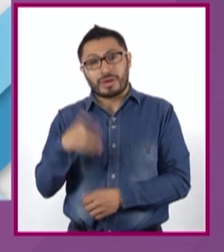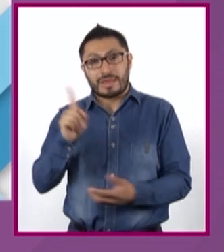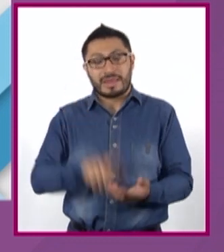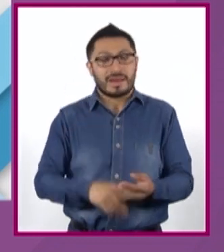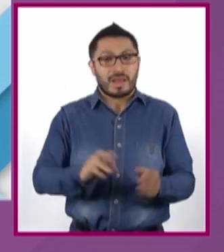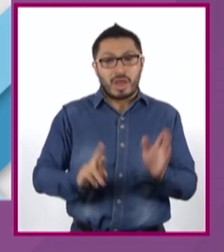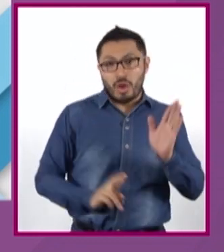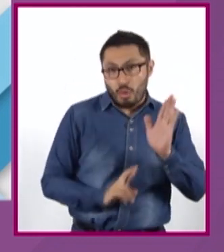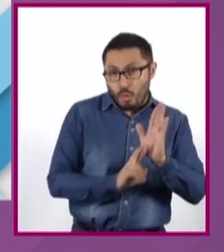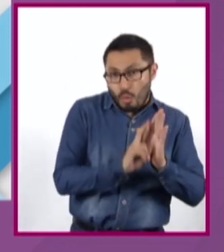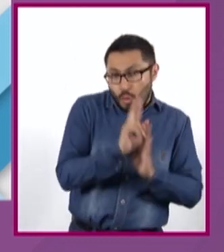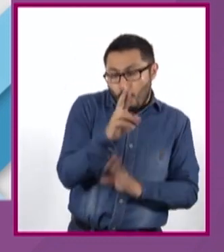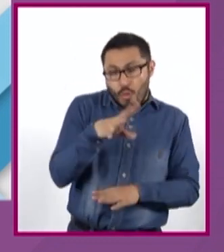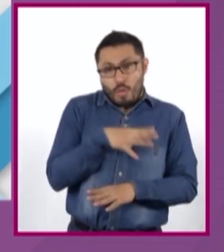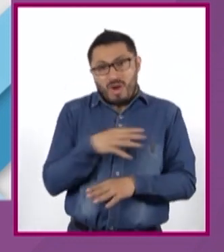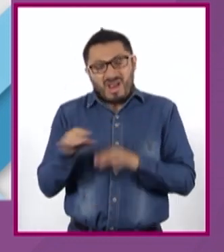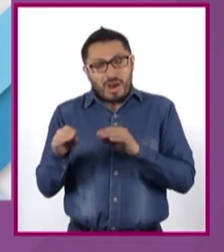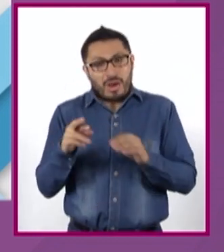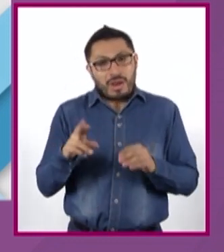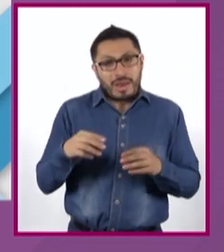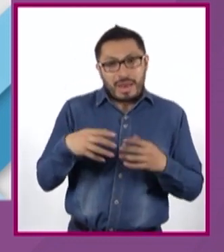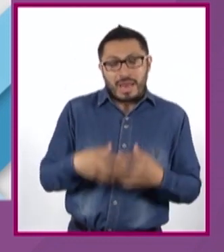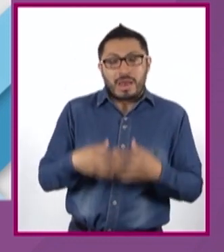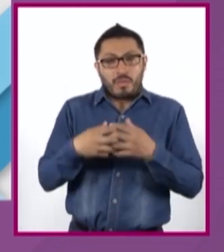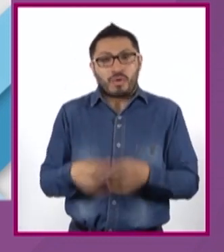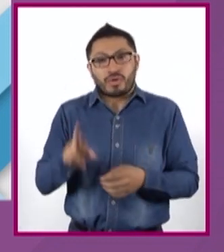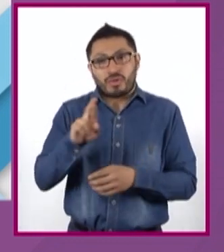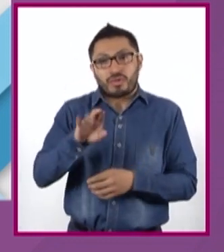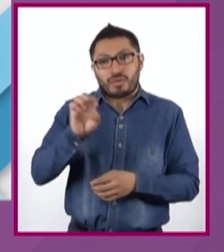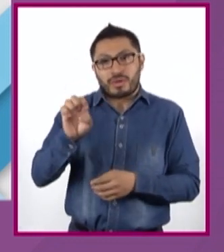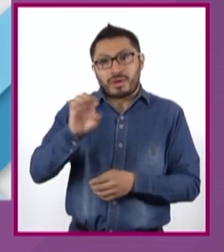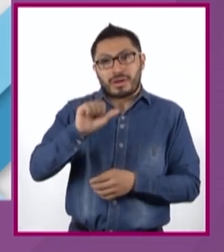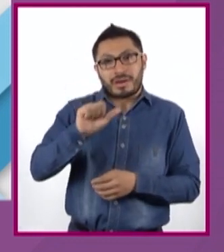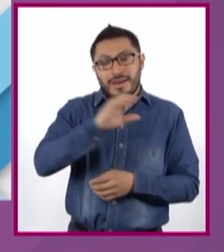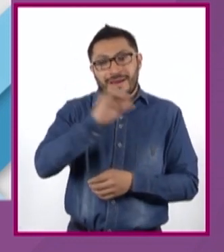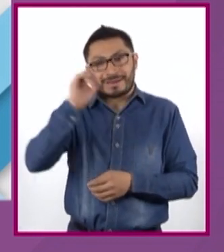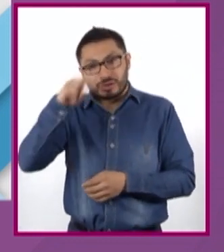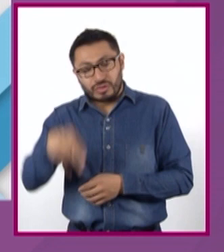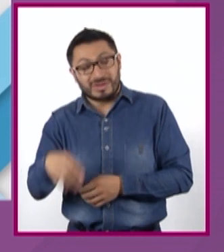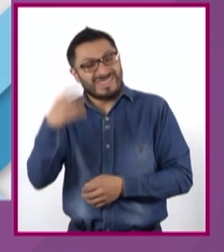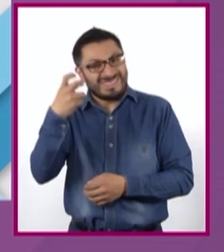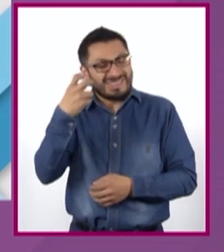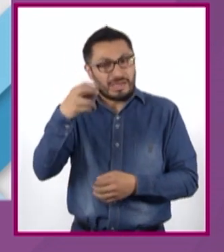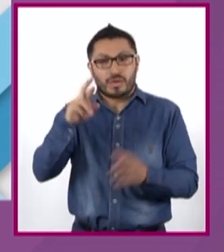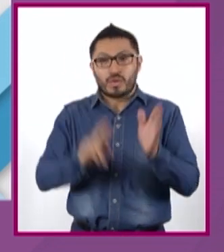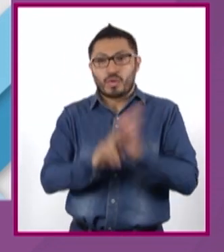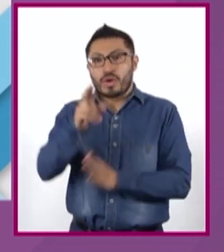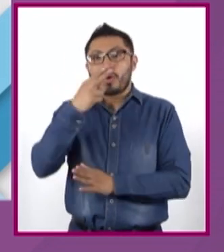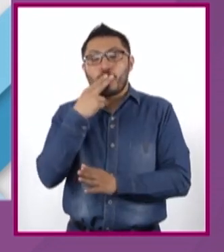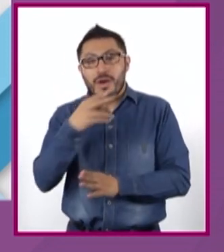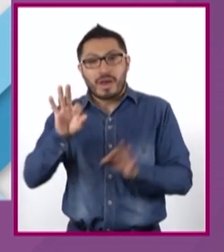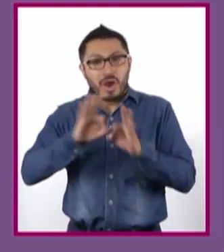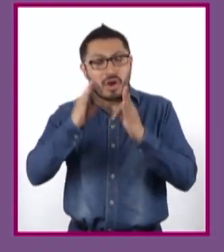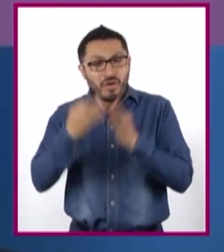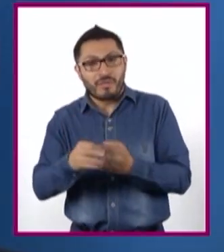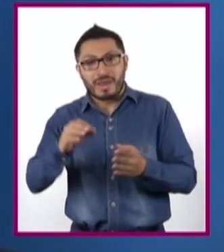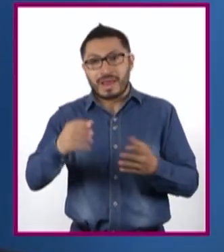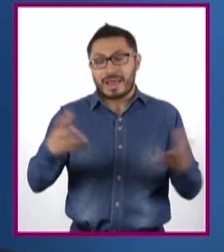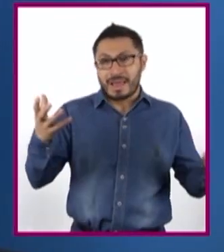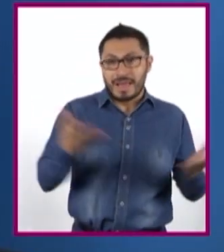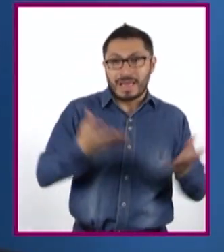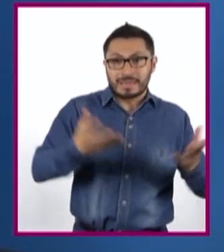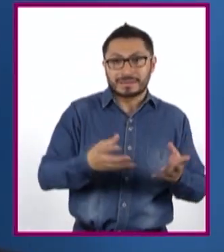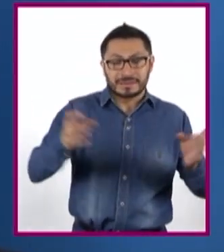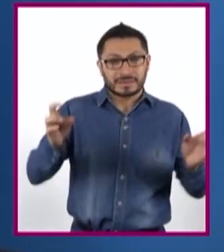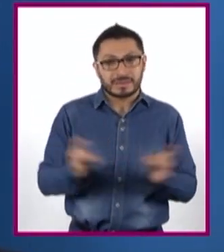espaciales tienen motores de reacción. Estos últimos utilizan el principio de acción-reacción.